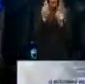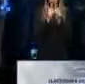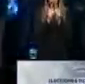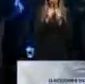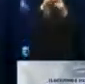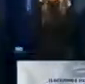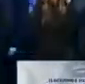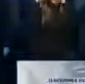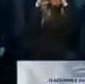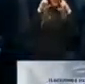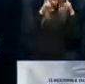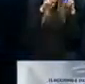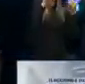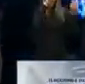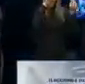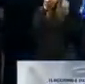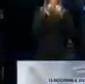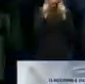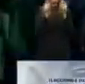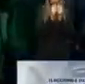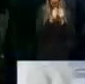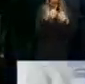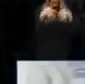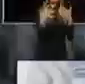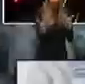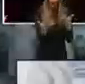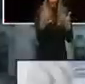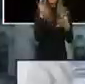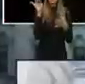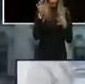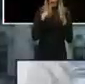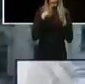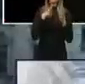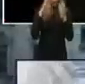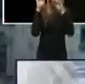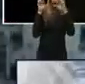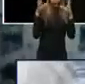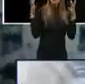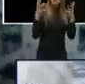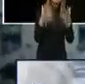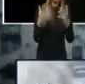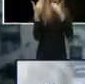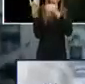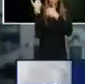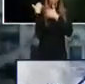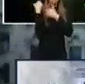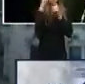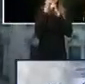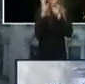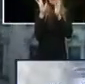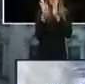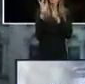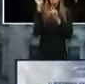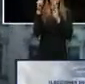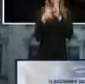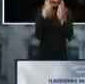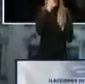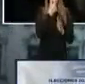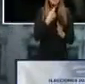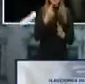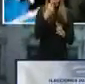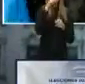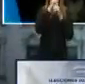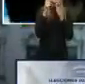fotógrafos, con pues sus correligionarios y lo cercano a él. Ah, vean, ahora se incluyen